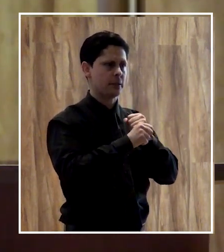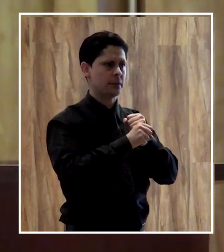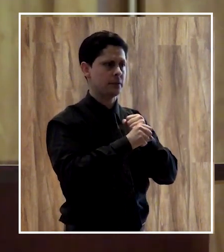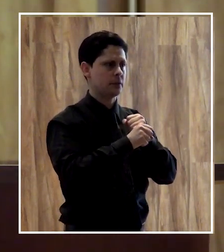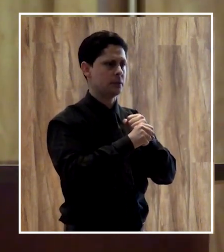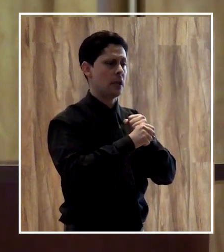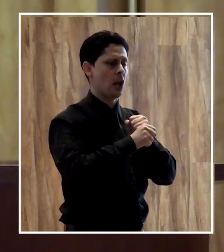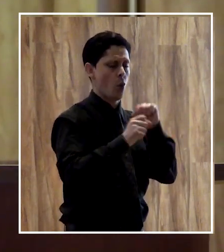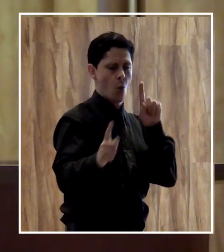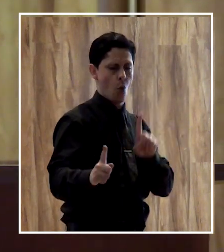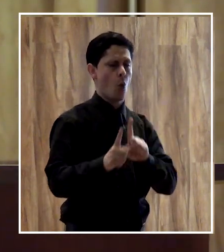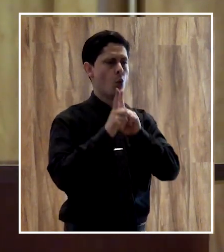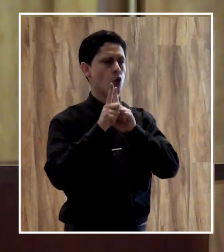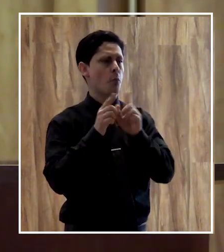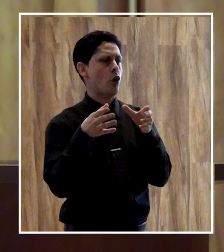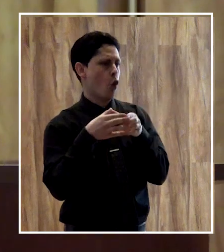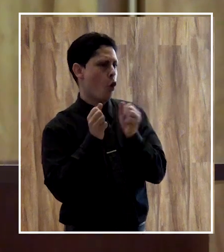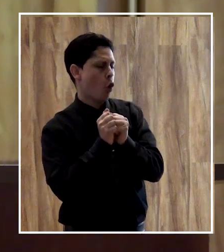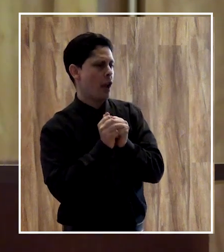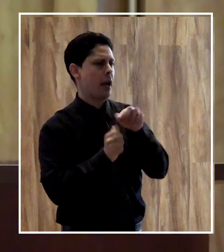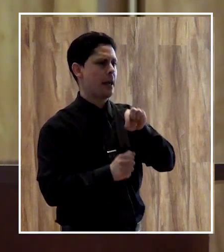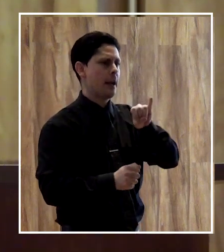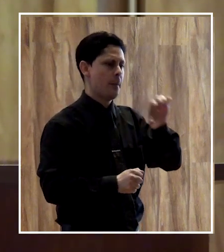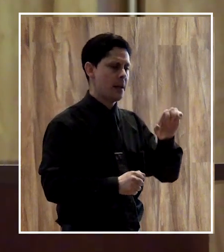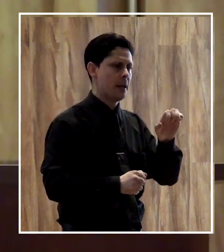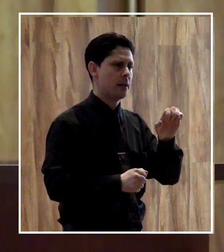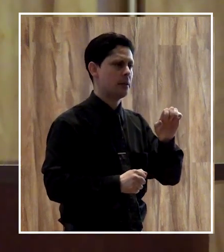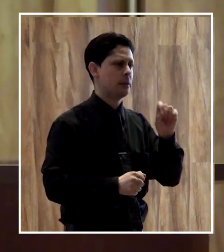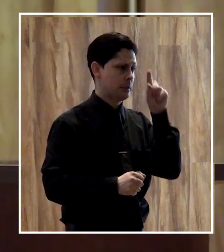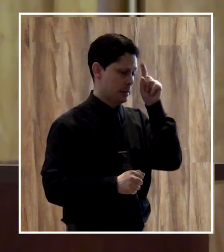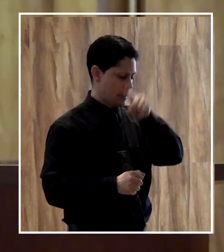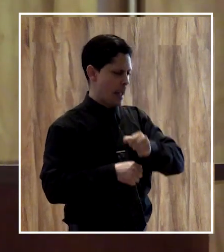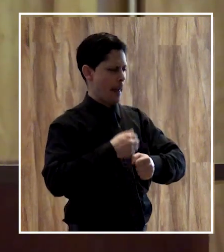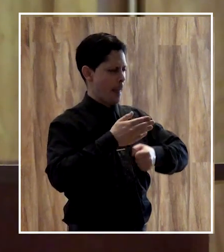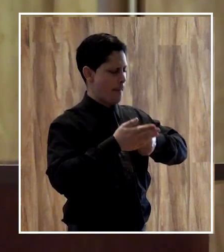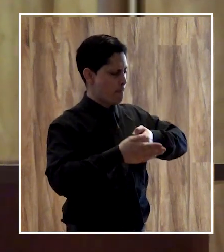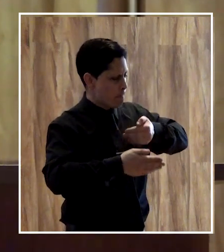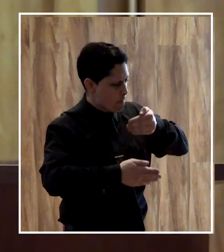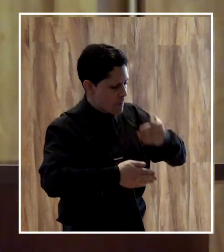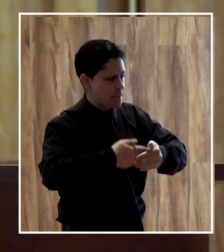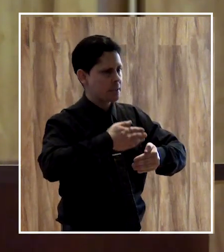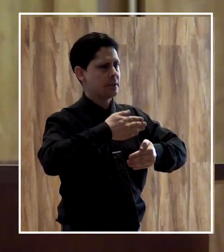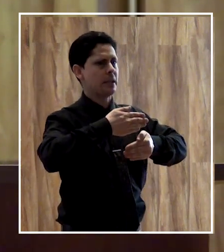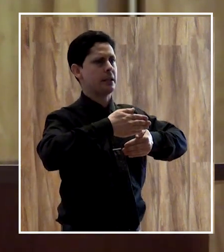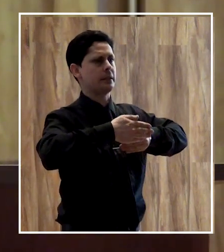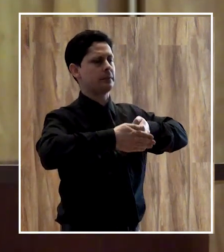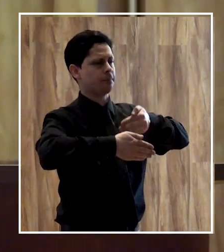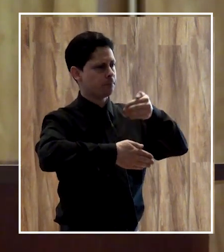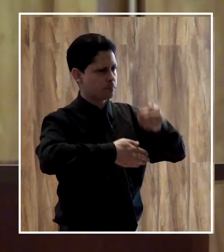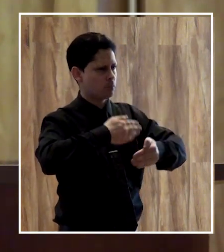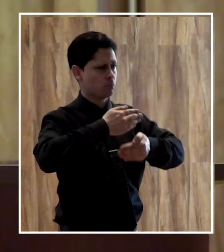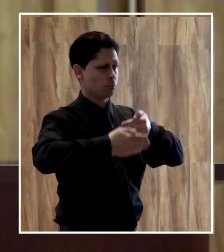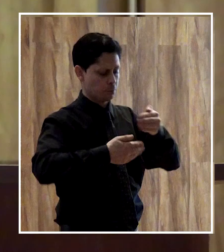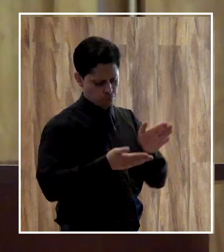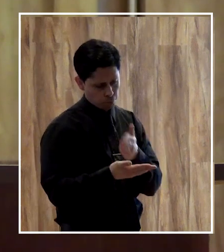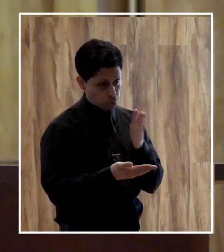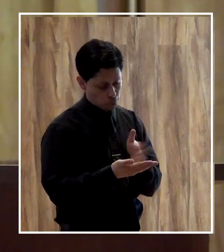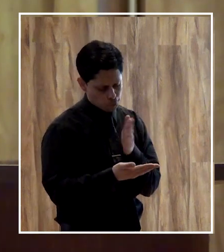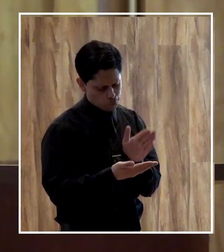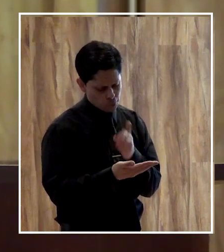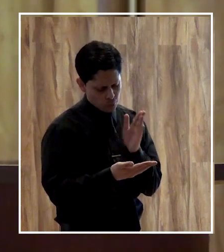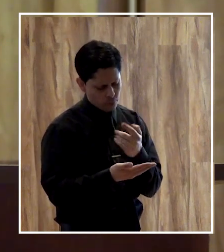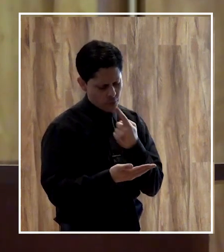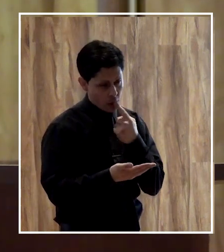esas condiciones difíciles junto a mis colegas del PIE y otros del CIDE, etc. Empecé a